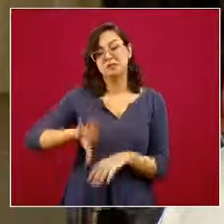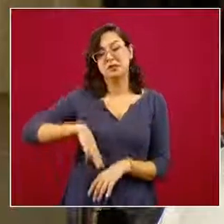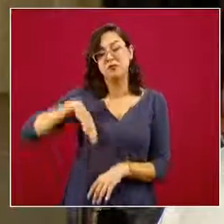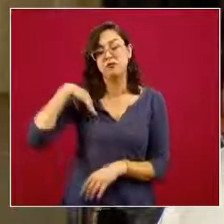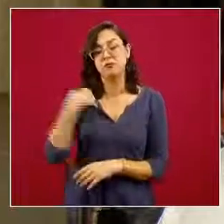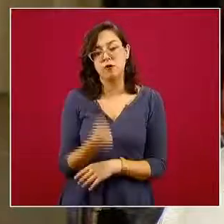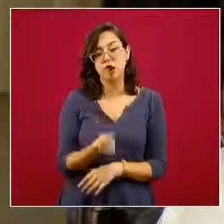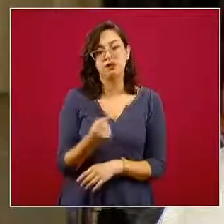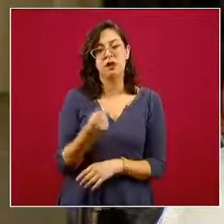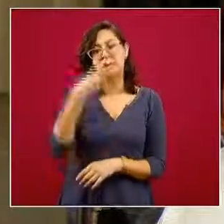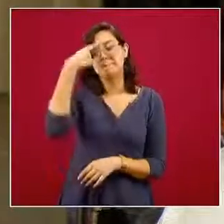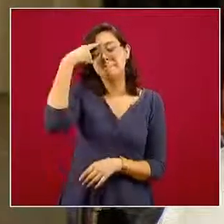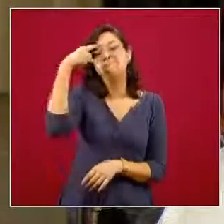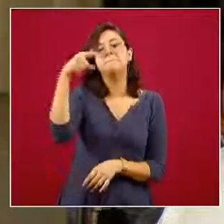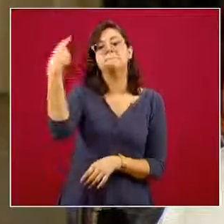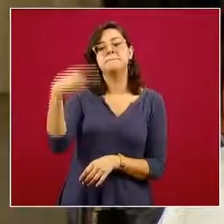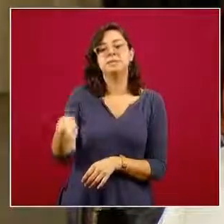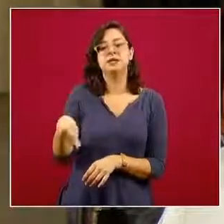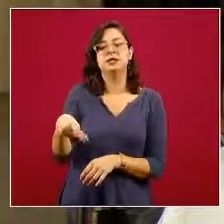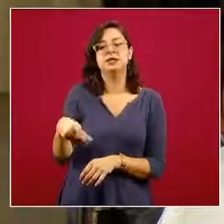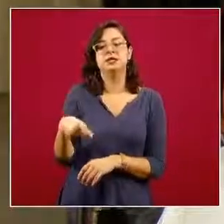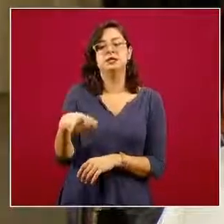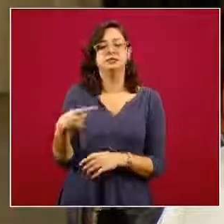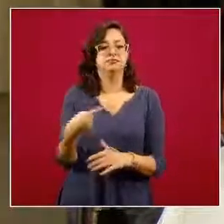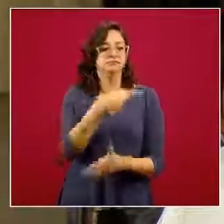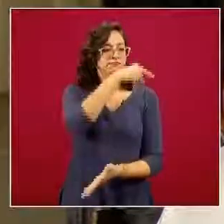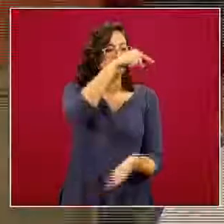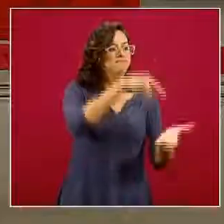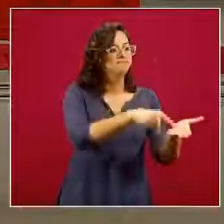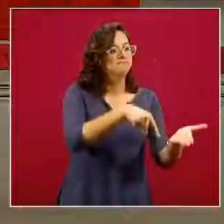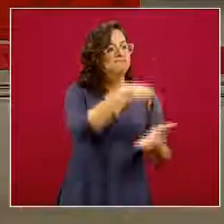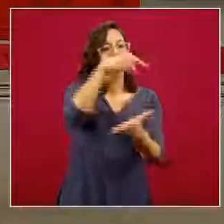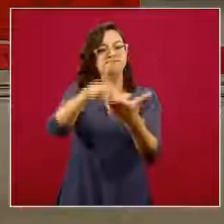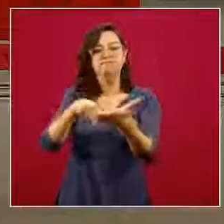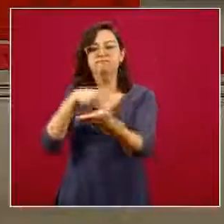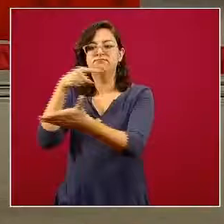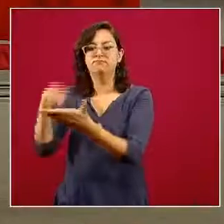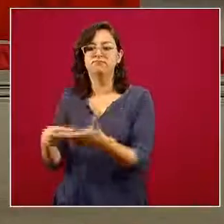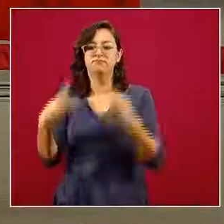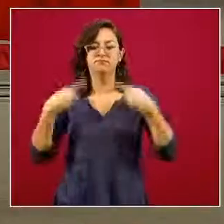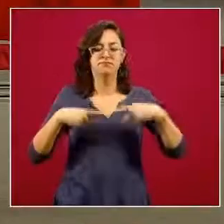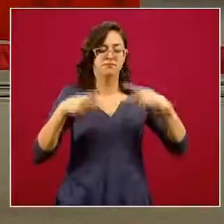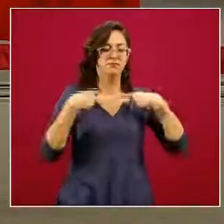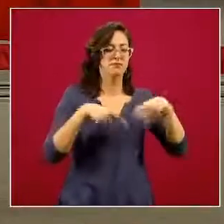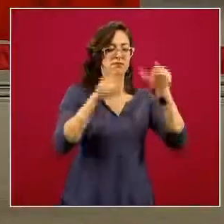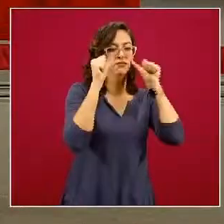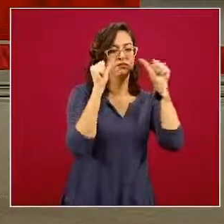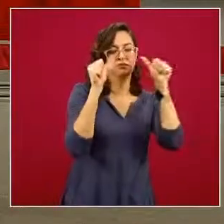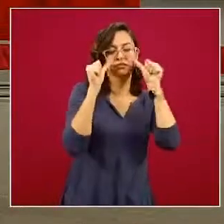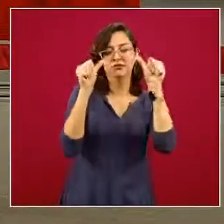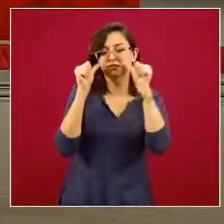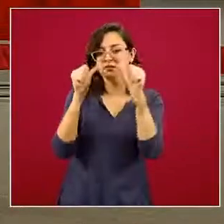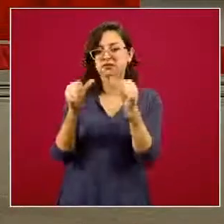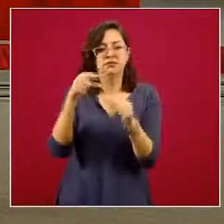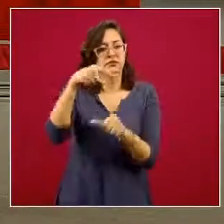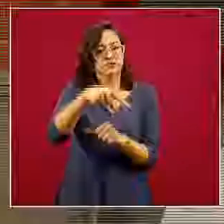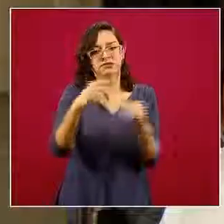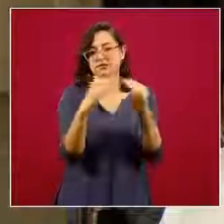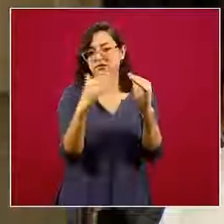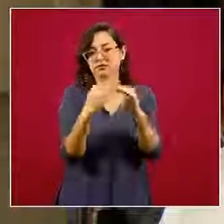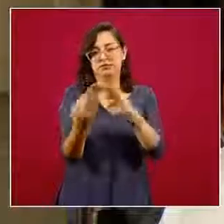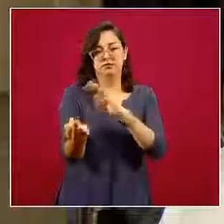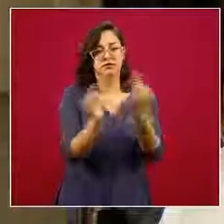grande para llegar a estos lugares y darle una atención a la gente pues en su propio lugar, en su propia